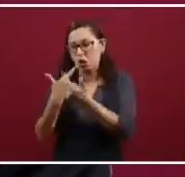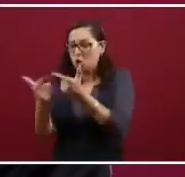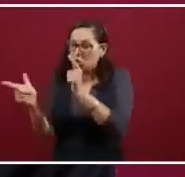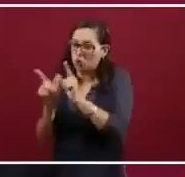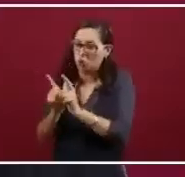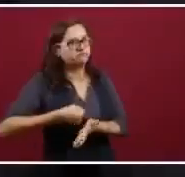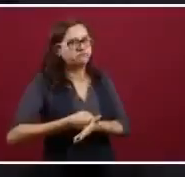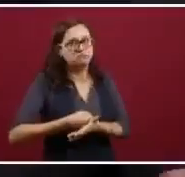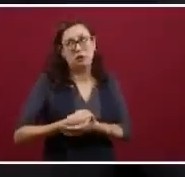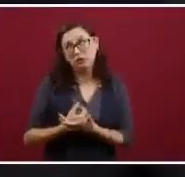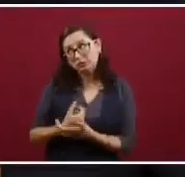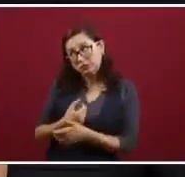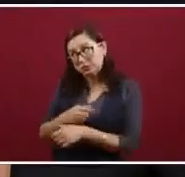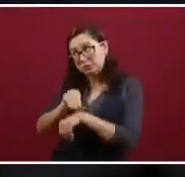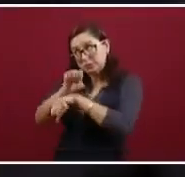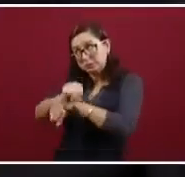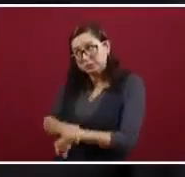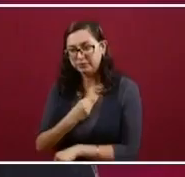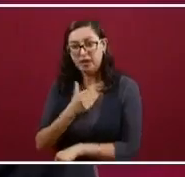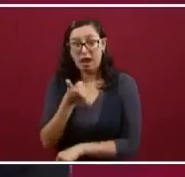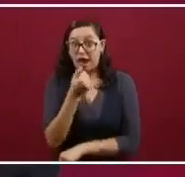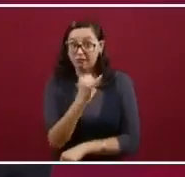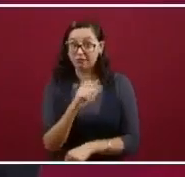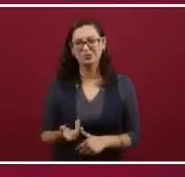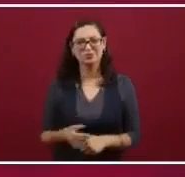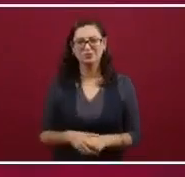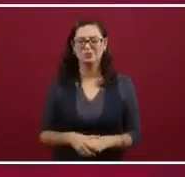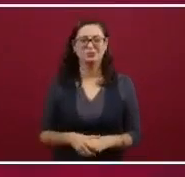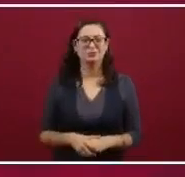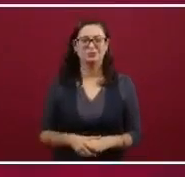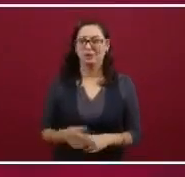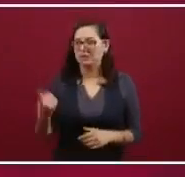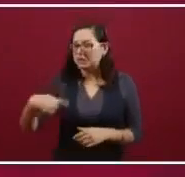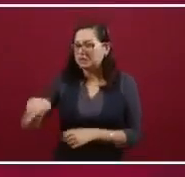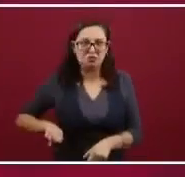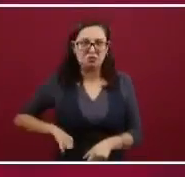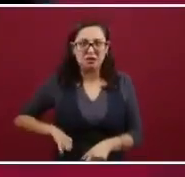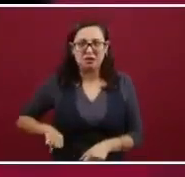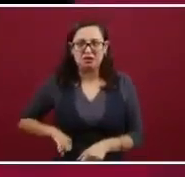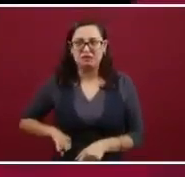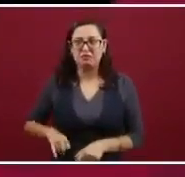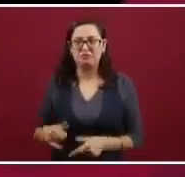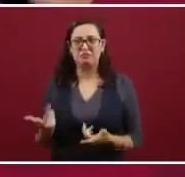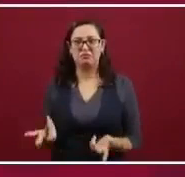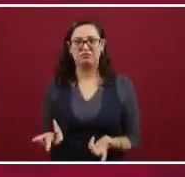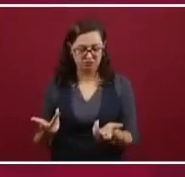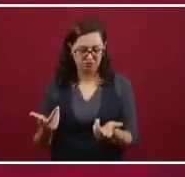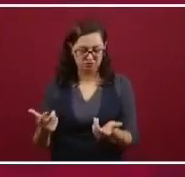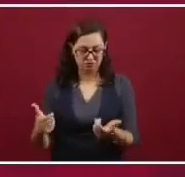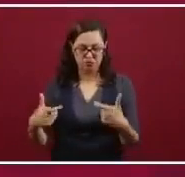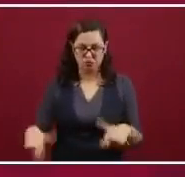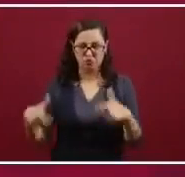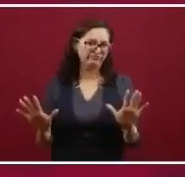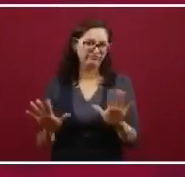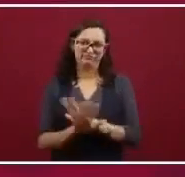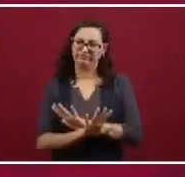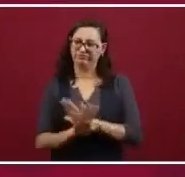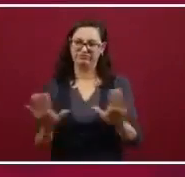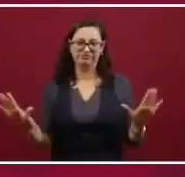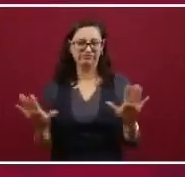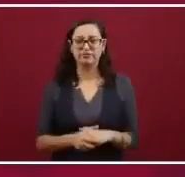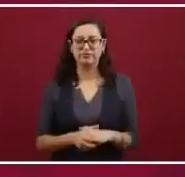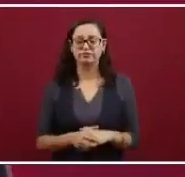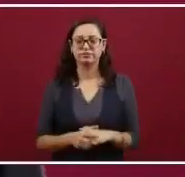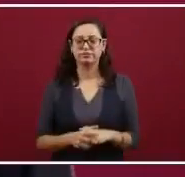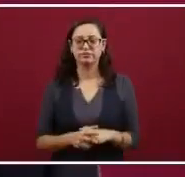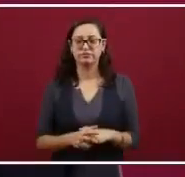de facciones, de sindicatos, de grupos de intereses creados, de potentados. No, el